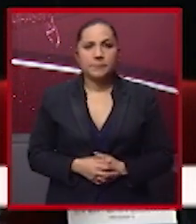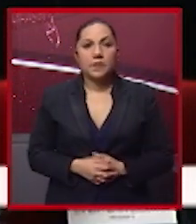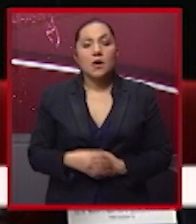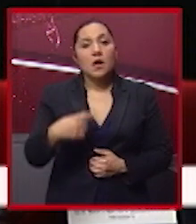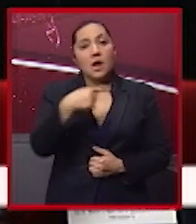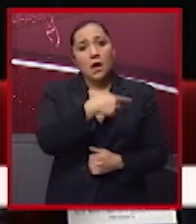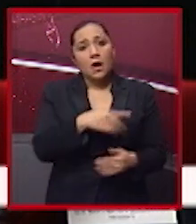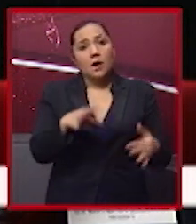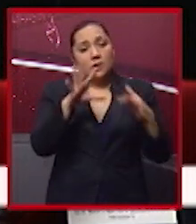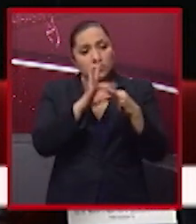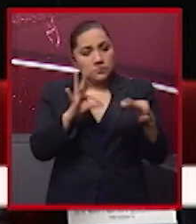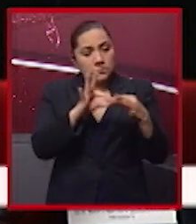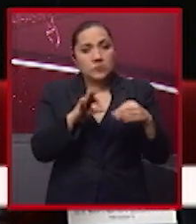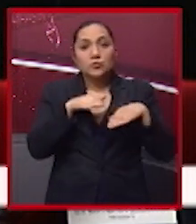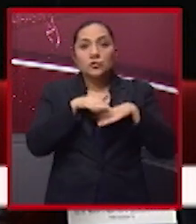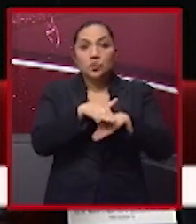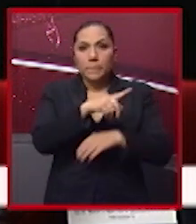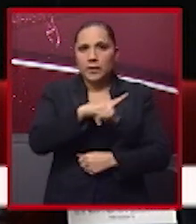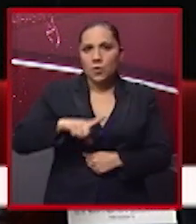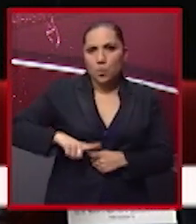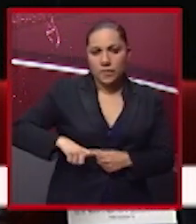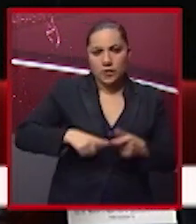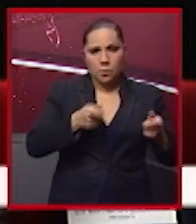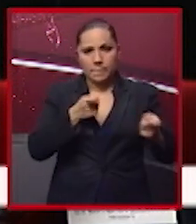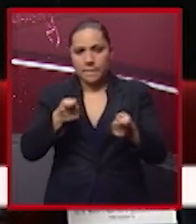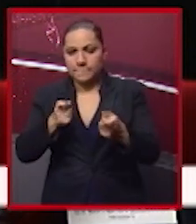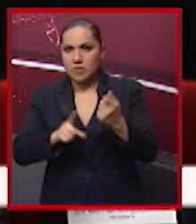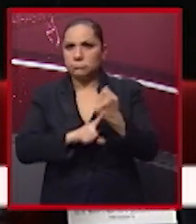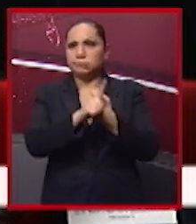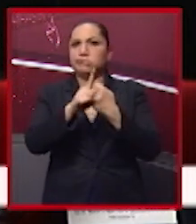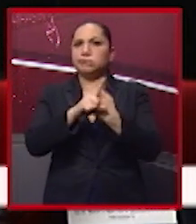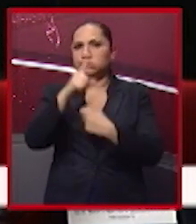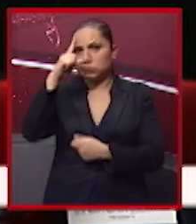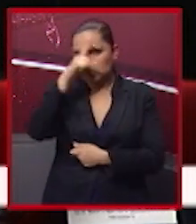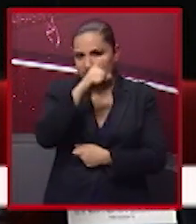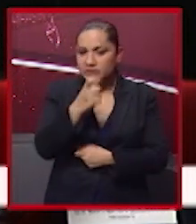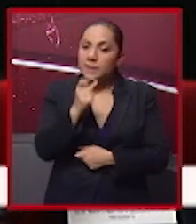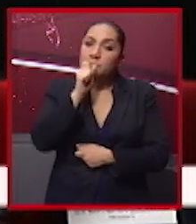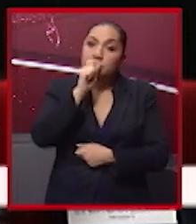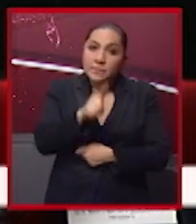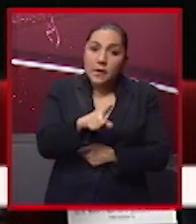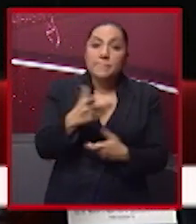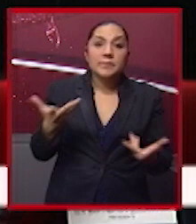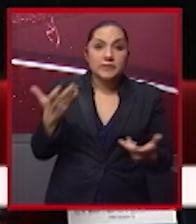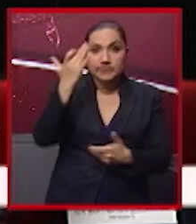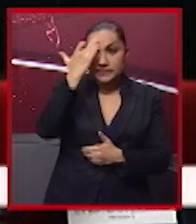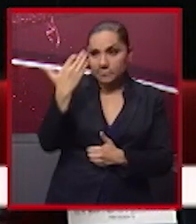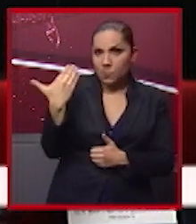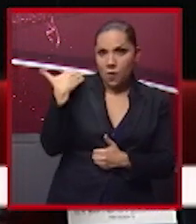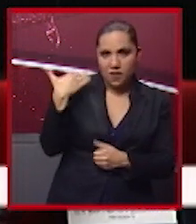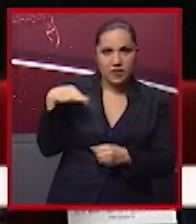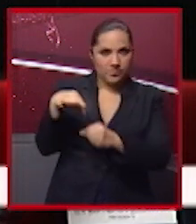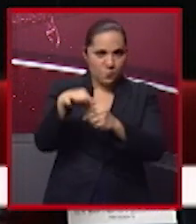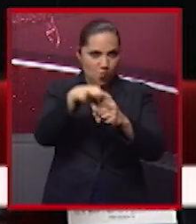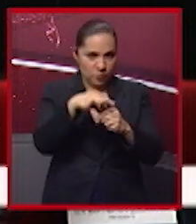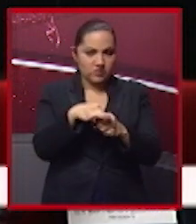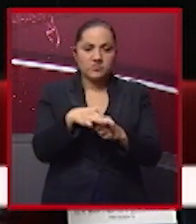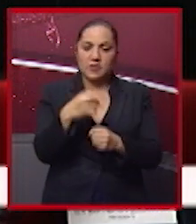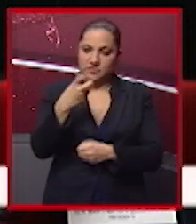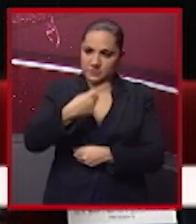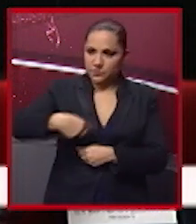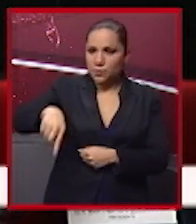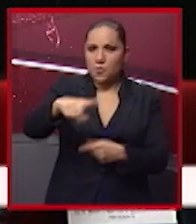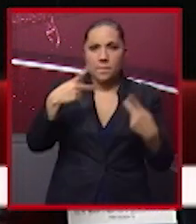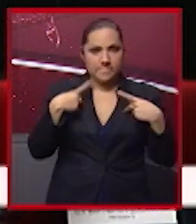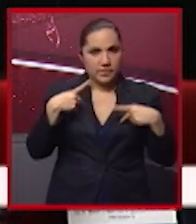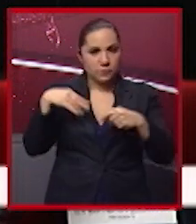Reconoció que la difícil gobernabilidad se vio fortalecida por el respeto al voto ciudadano en las pasadas elecciones y destacó la importancia de reconocer que